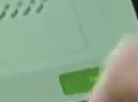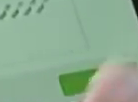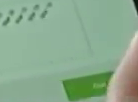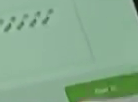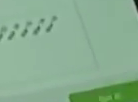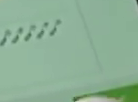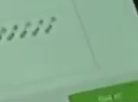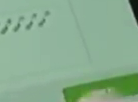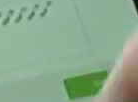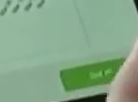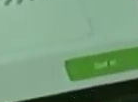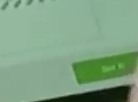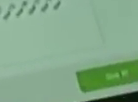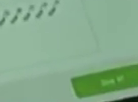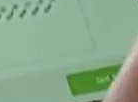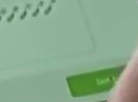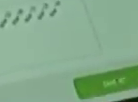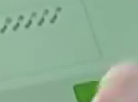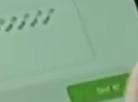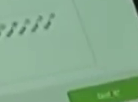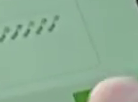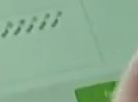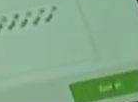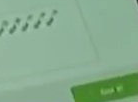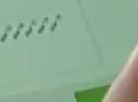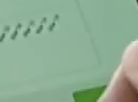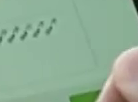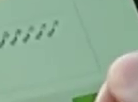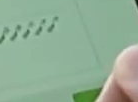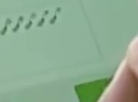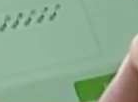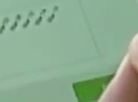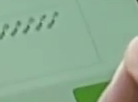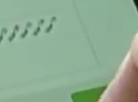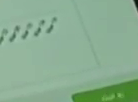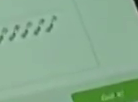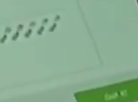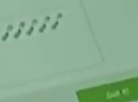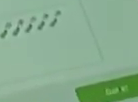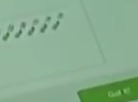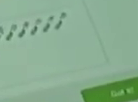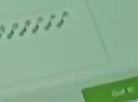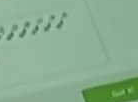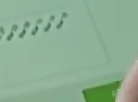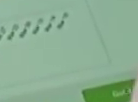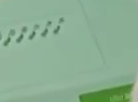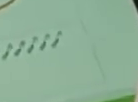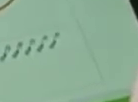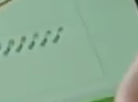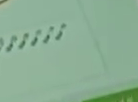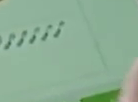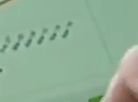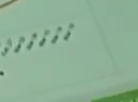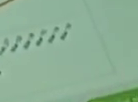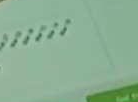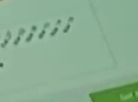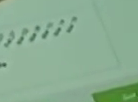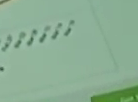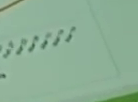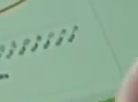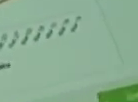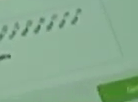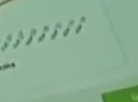aplanar la curva. Venezuela está logrando aplanar la curva de multiplicación de casos gracias a